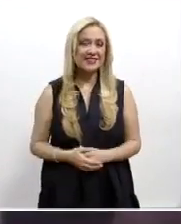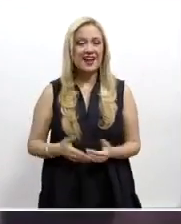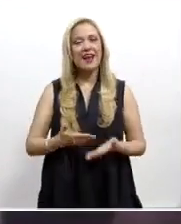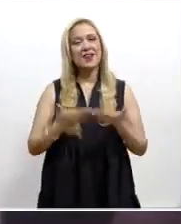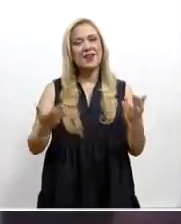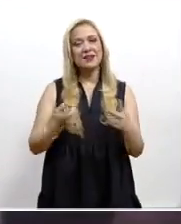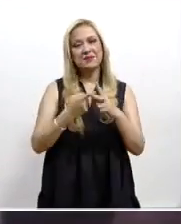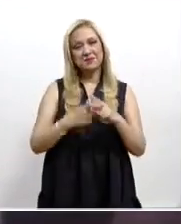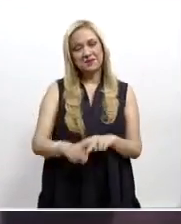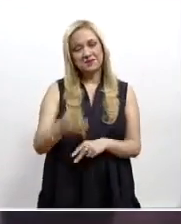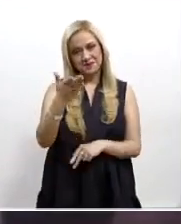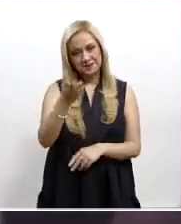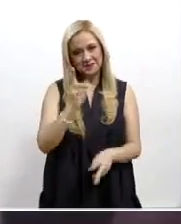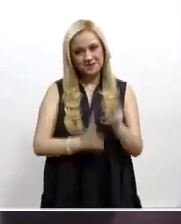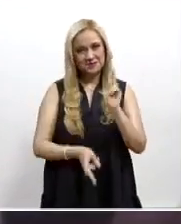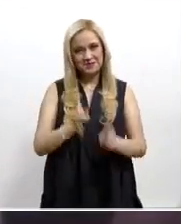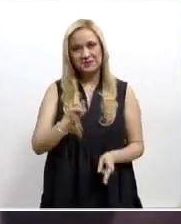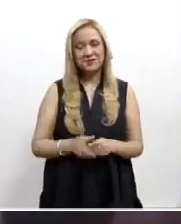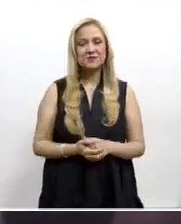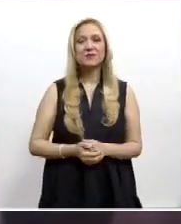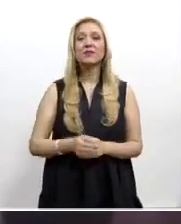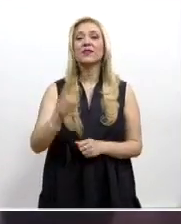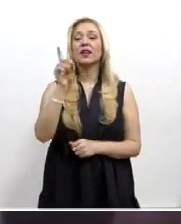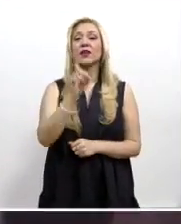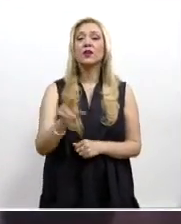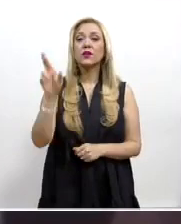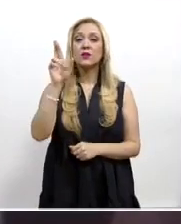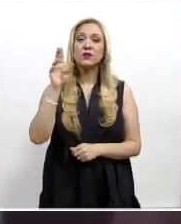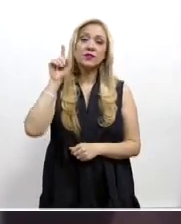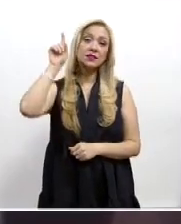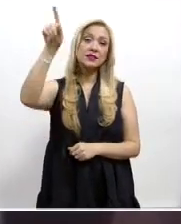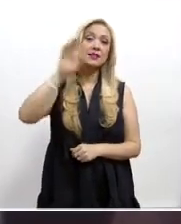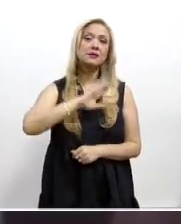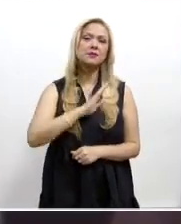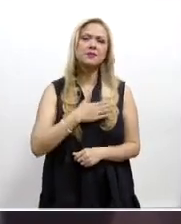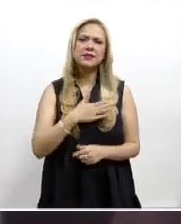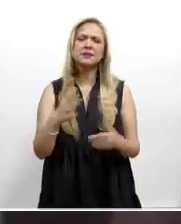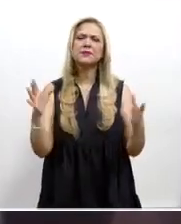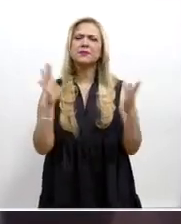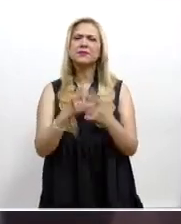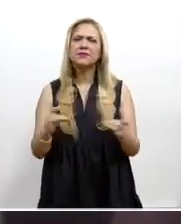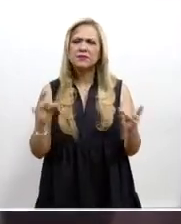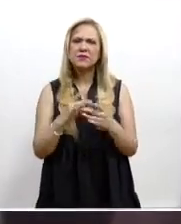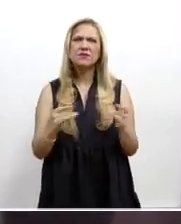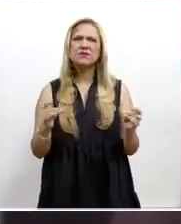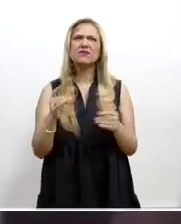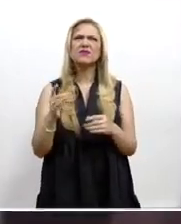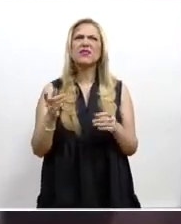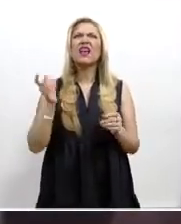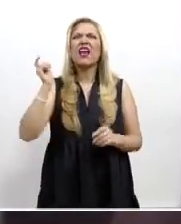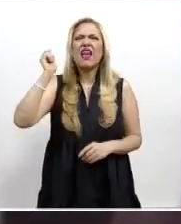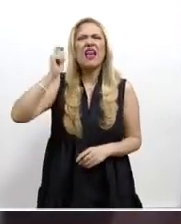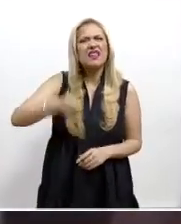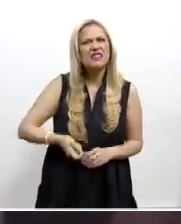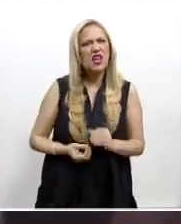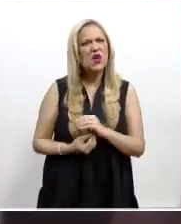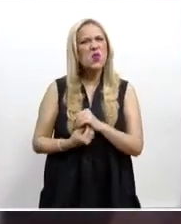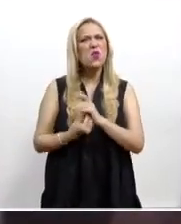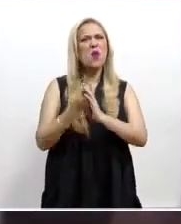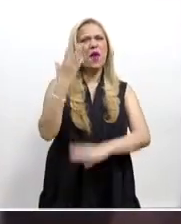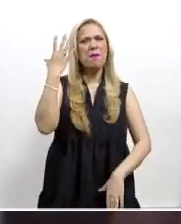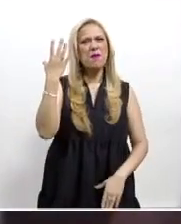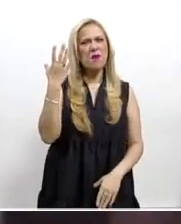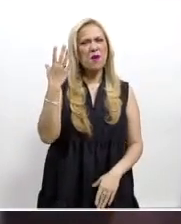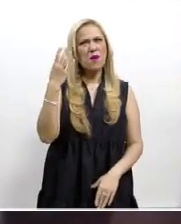vamos a comenzar el programa, si les parece bien. Doctor, allá en España, explíquenos qué debemos entender cuando hablamos de nuevas